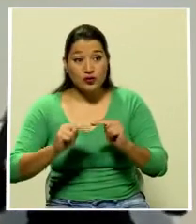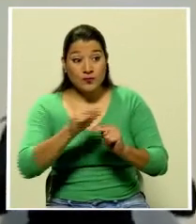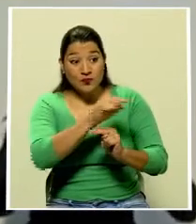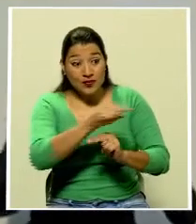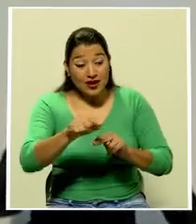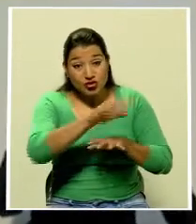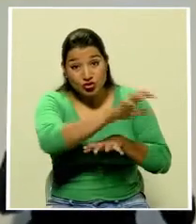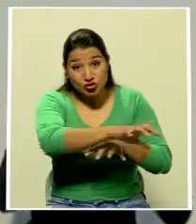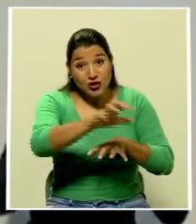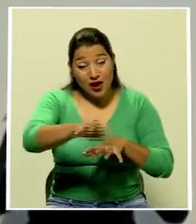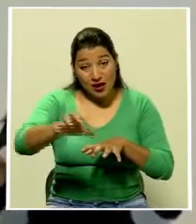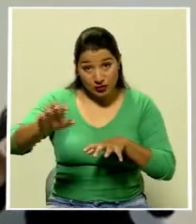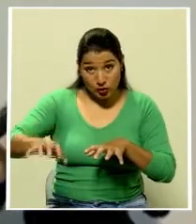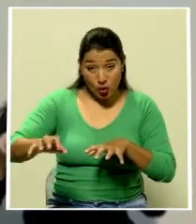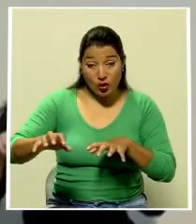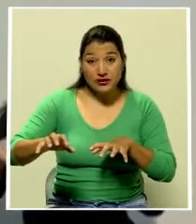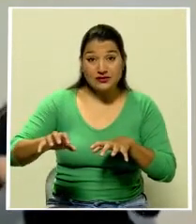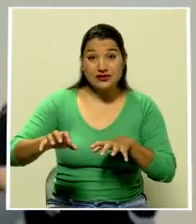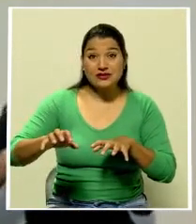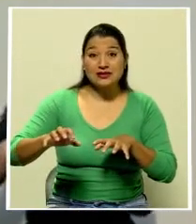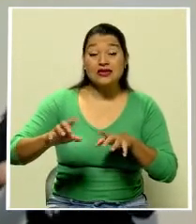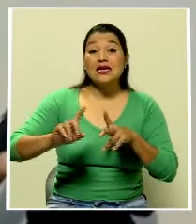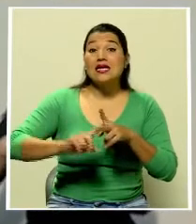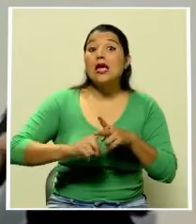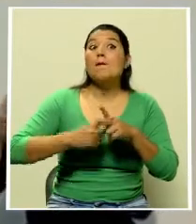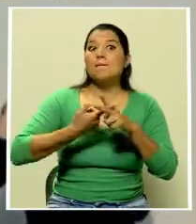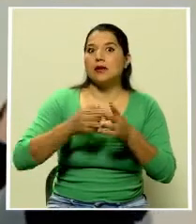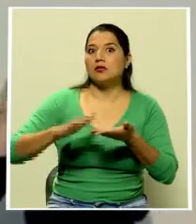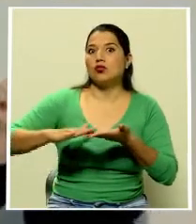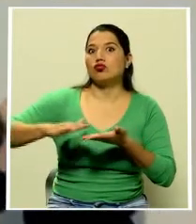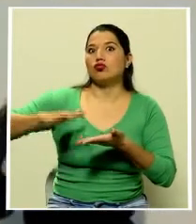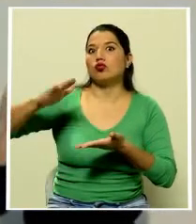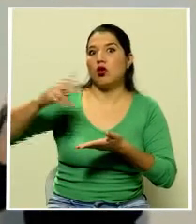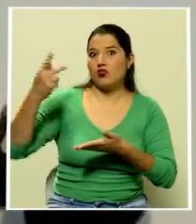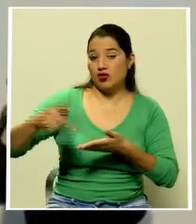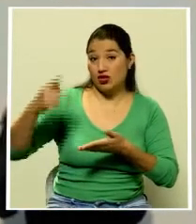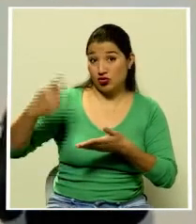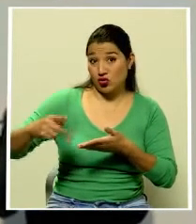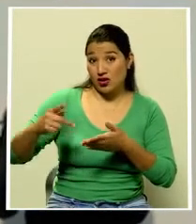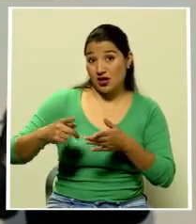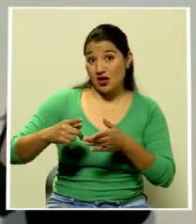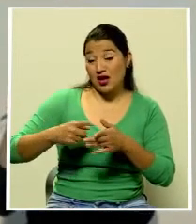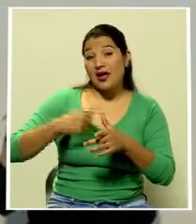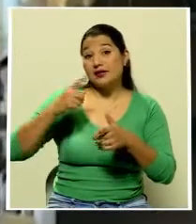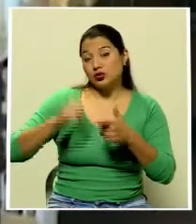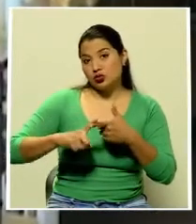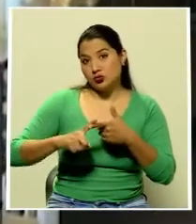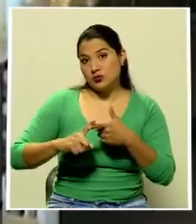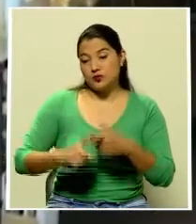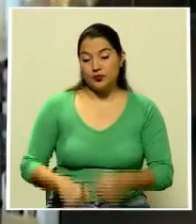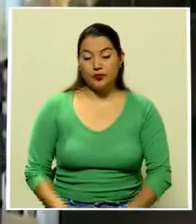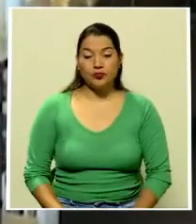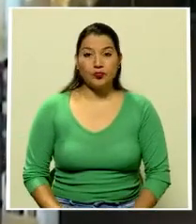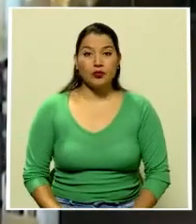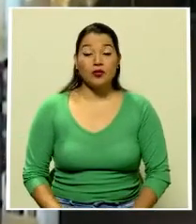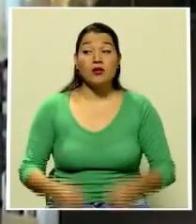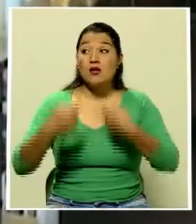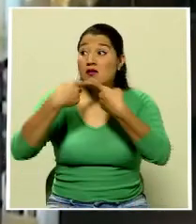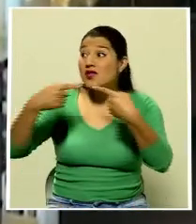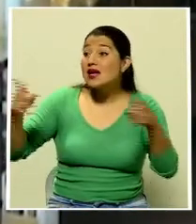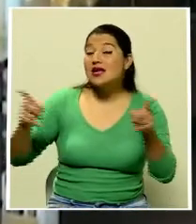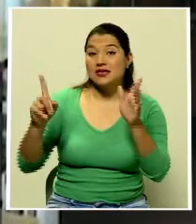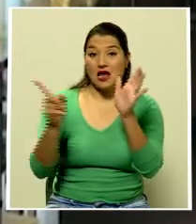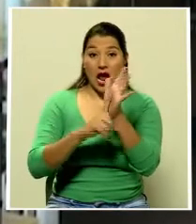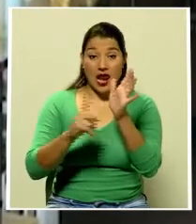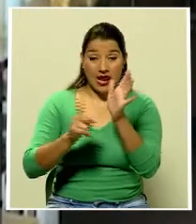que implementen ese tipo de factores mitigadores del riesgo, pueden abrir más actividades. Tras la declaratoria de